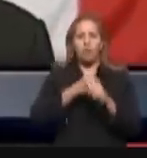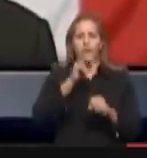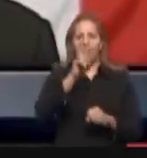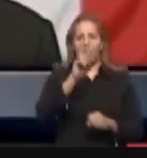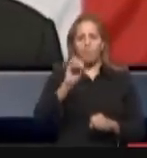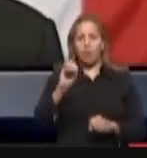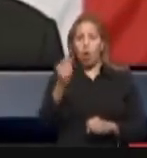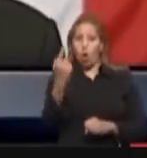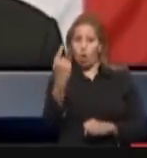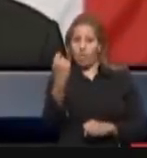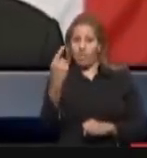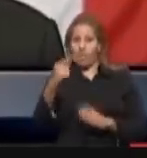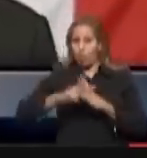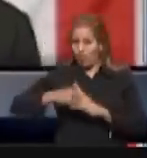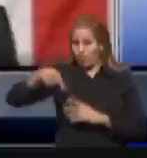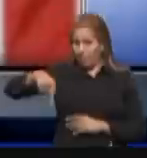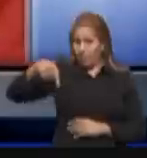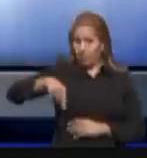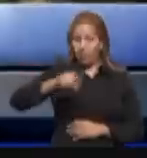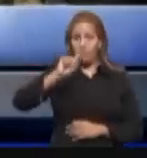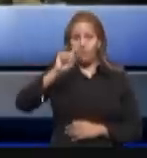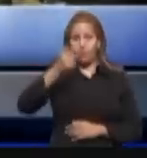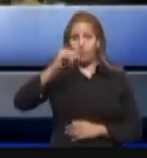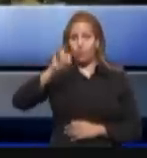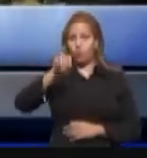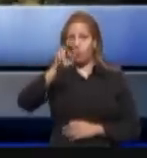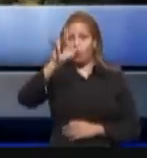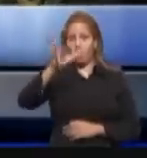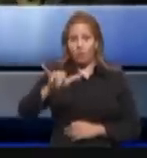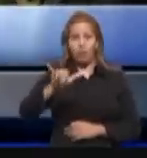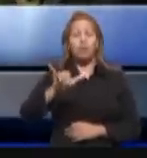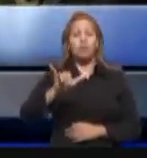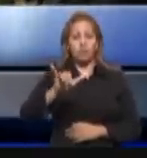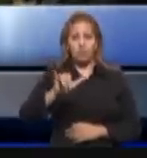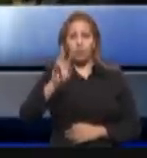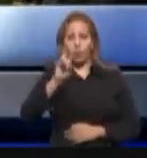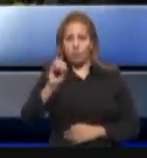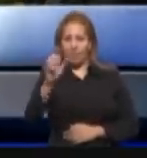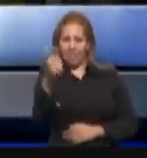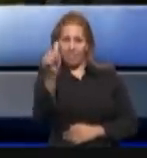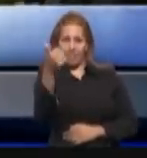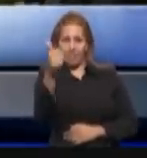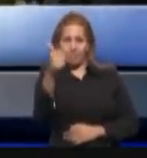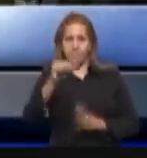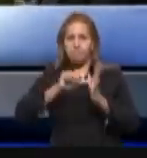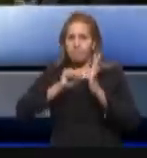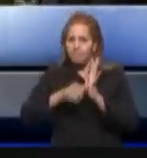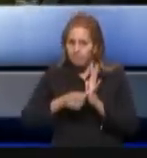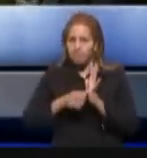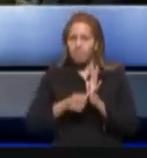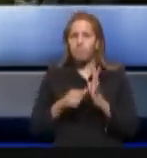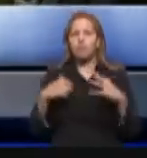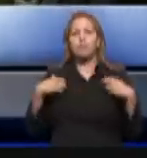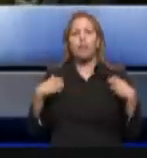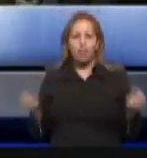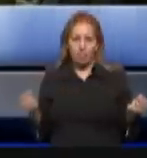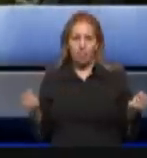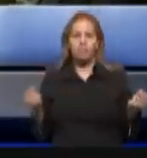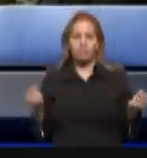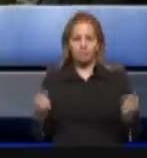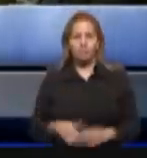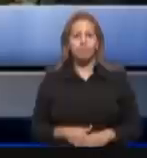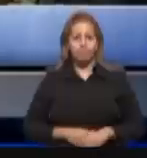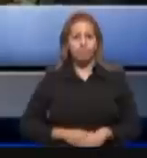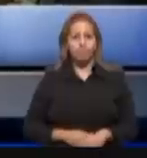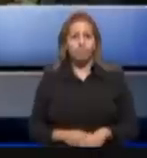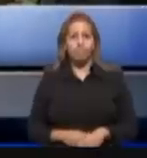que empieza este próximo 1 de julio de 2010, haciendo énfasis en el tema de salud.